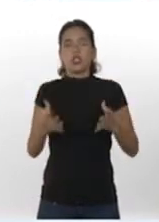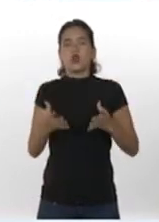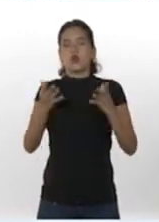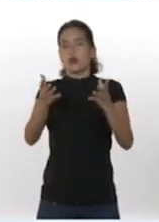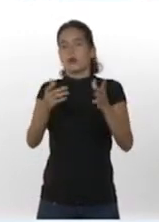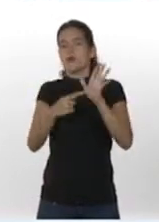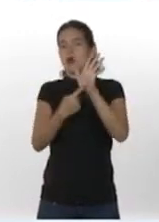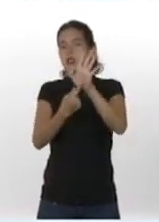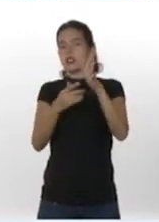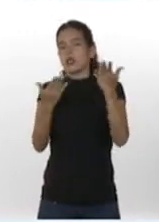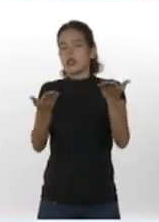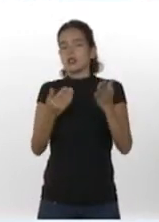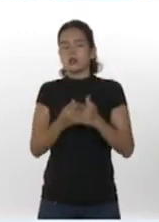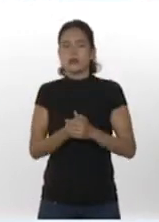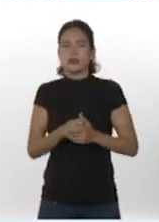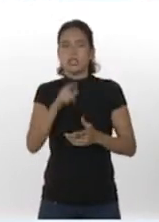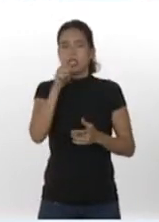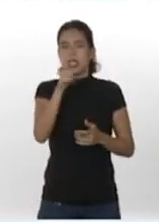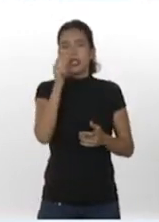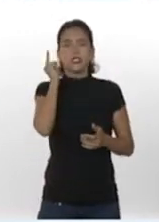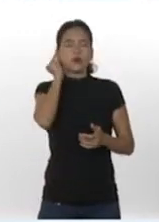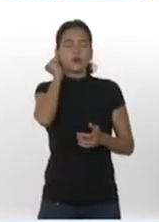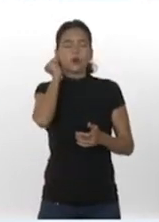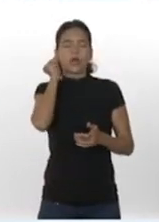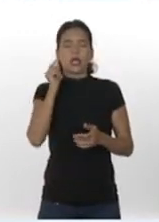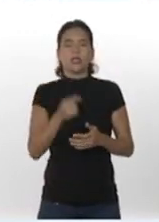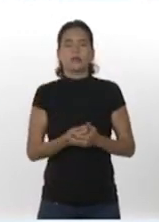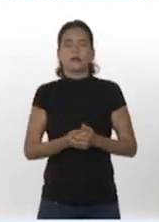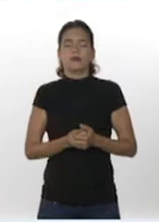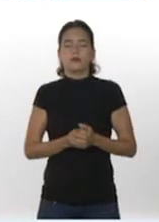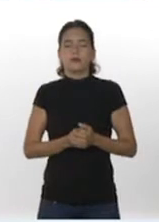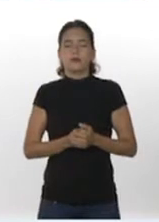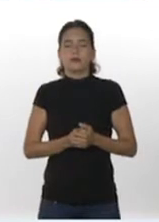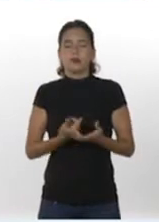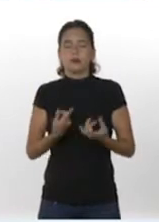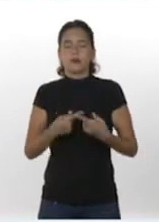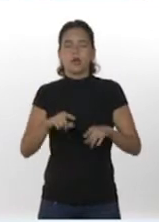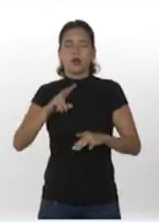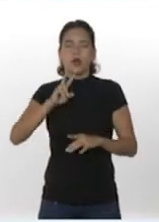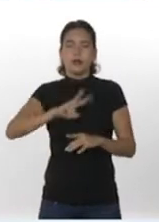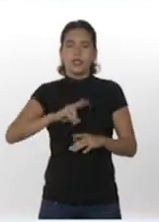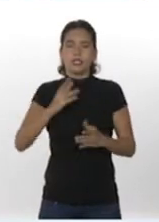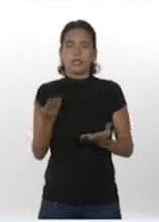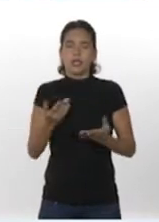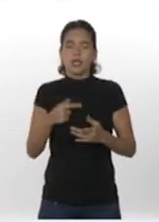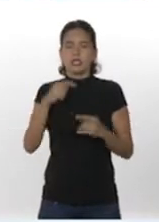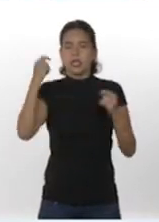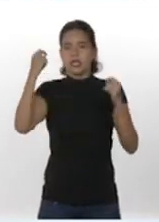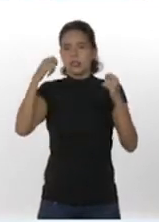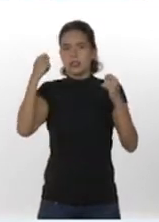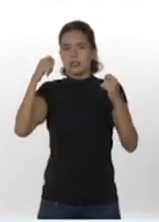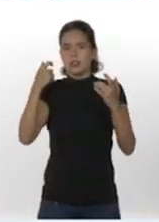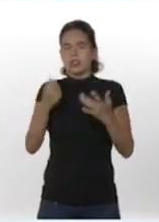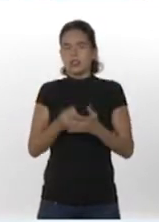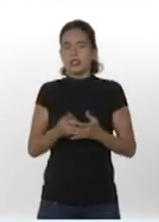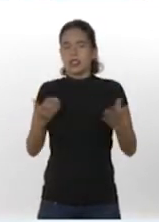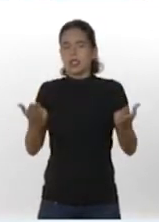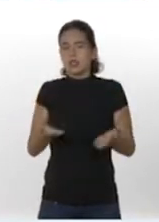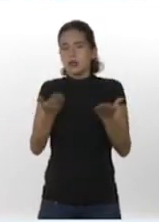El cine nos regala eso, pues, de ser esa mujer 90, 60, 90. Pero en realidad está el